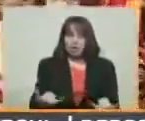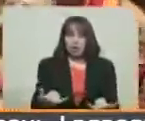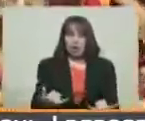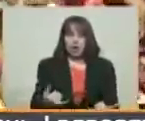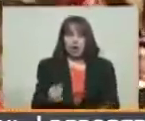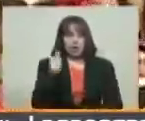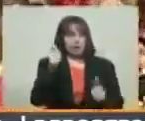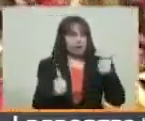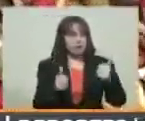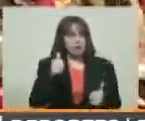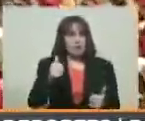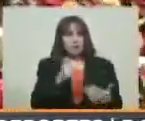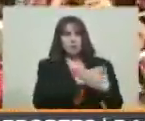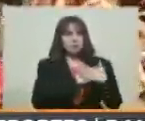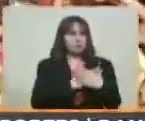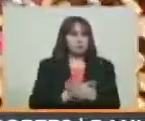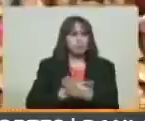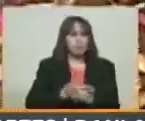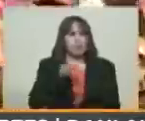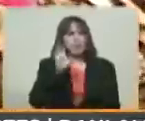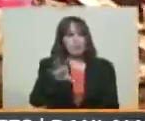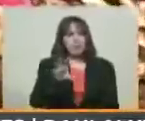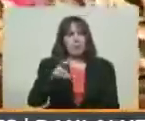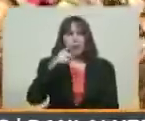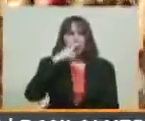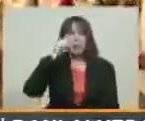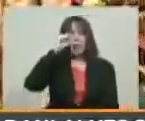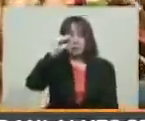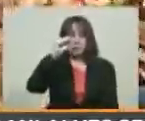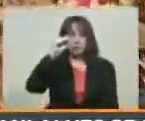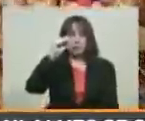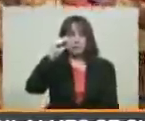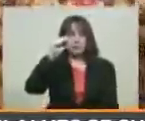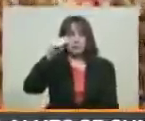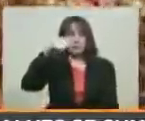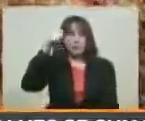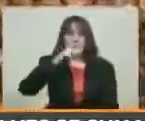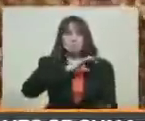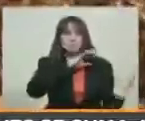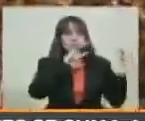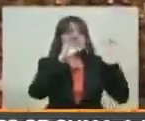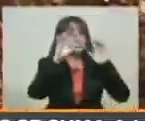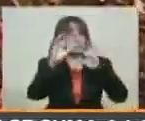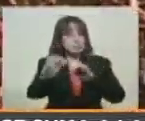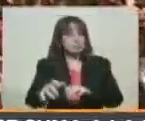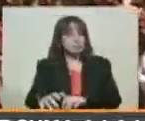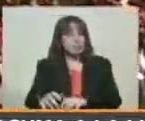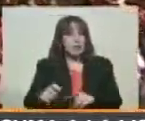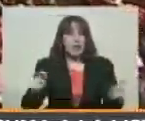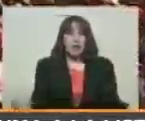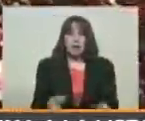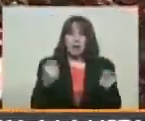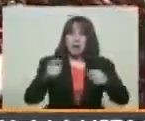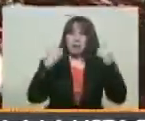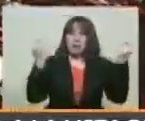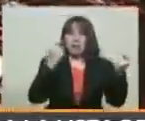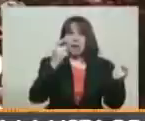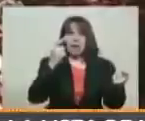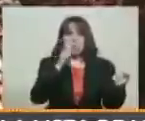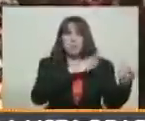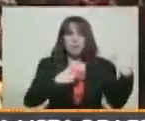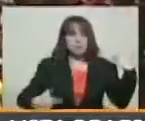Frente Amplio de la Patria, Nicolás Maduro Moros, durante este despliegue de la campaña